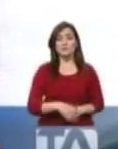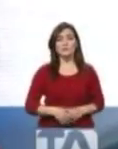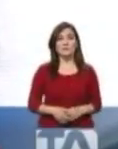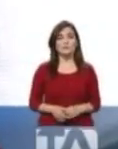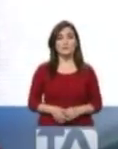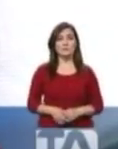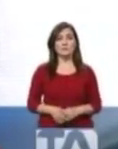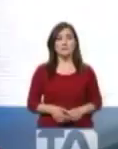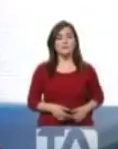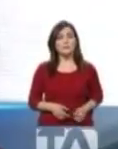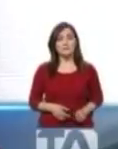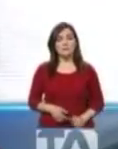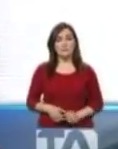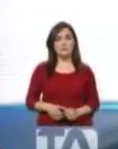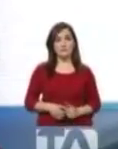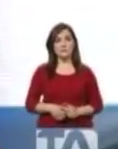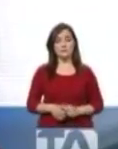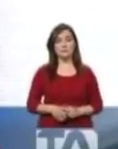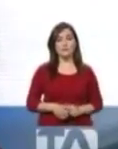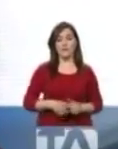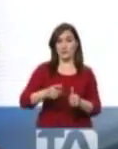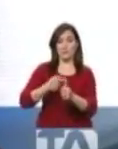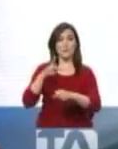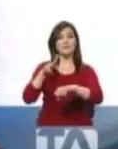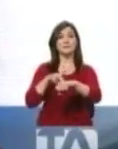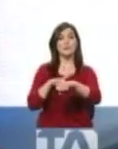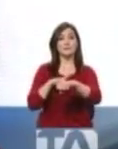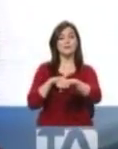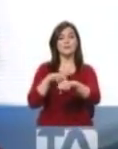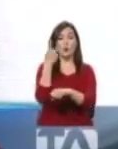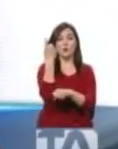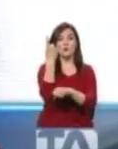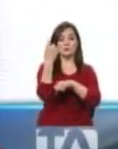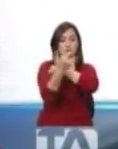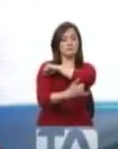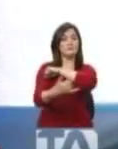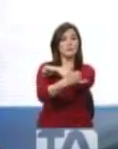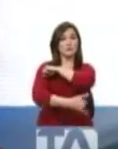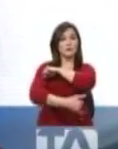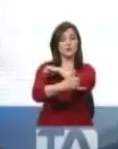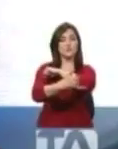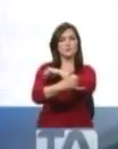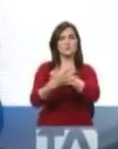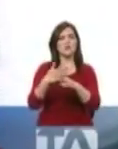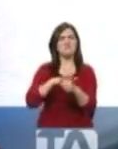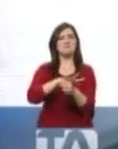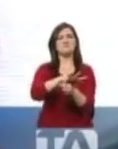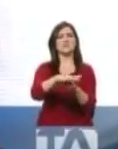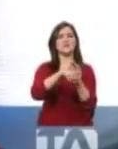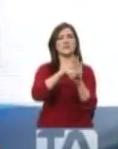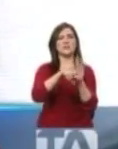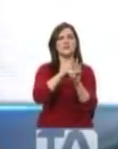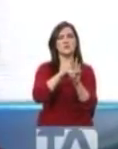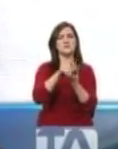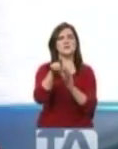caso Odebrecht. Pero es también la primera vez que 11 países afectados por una misma